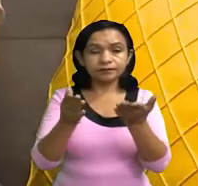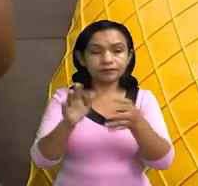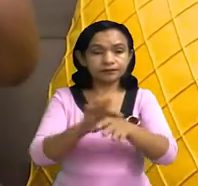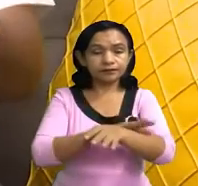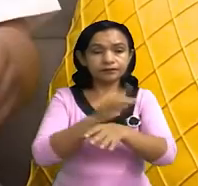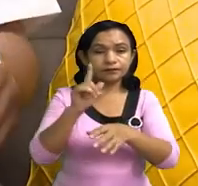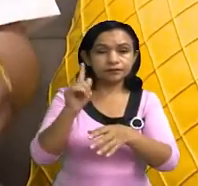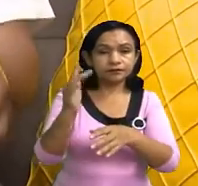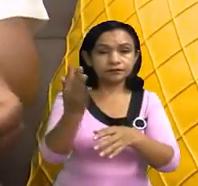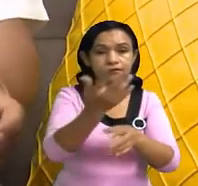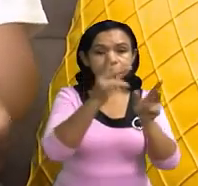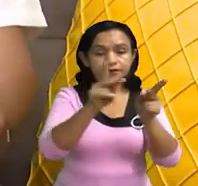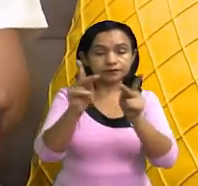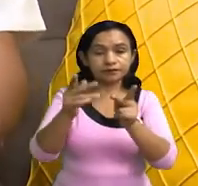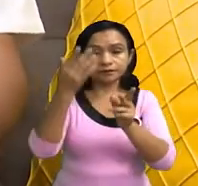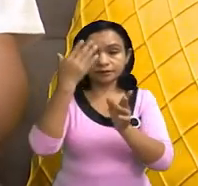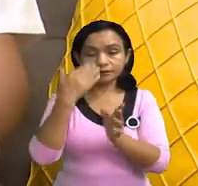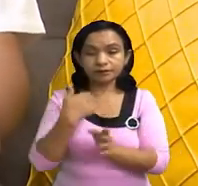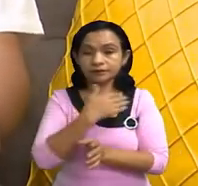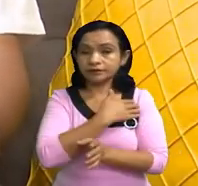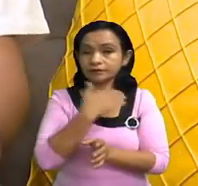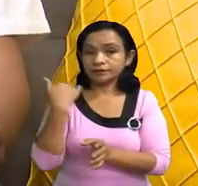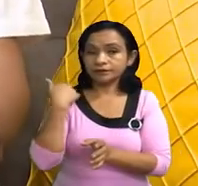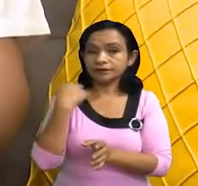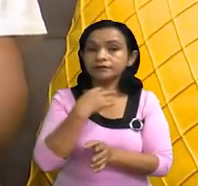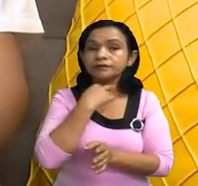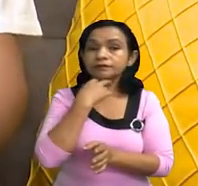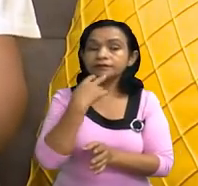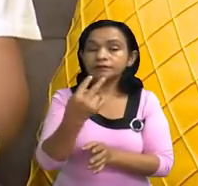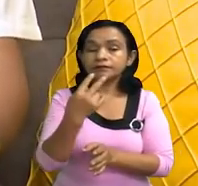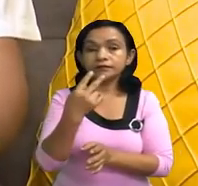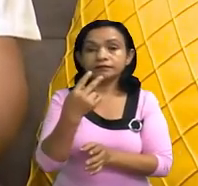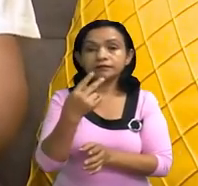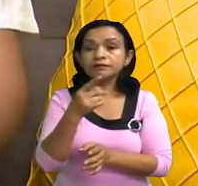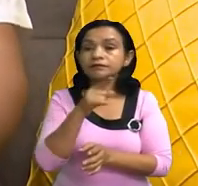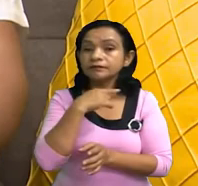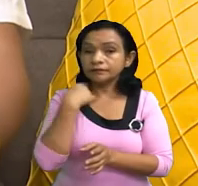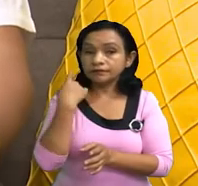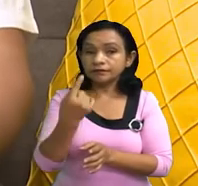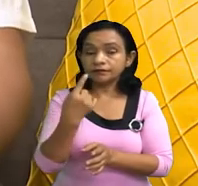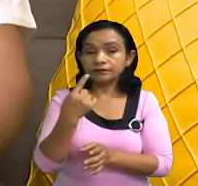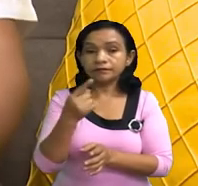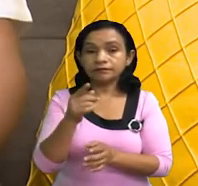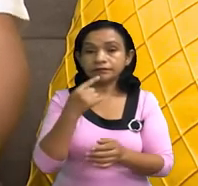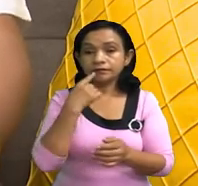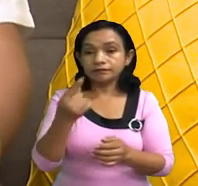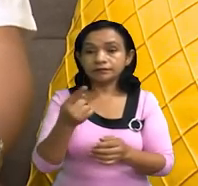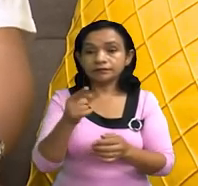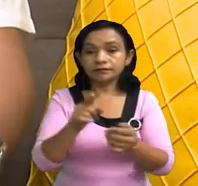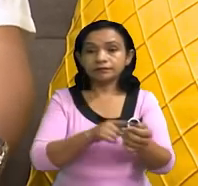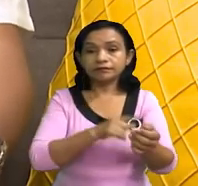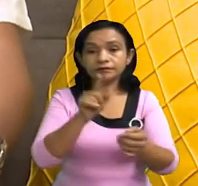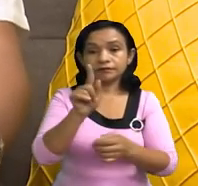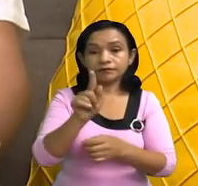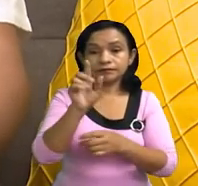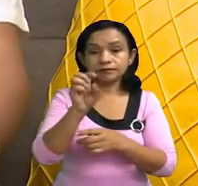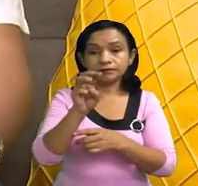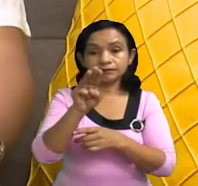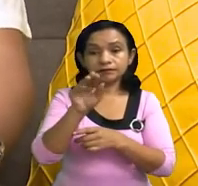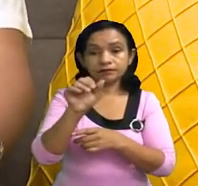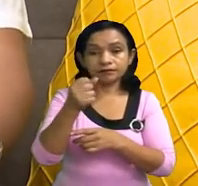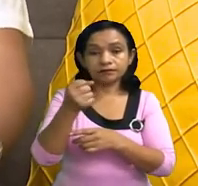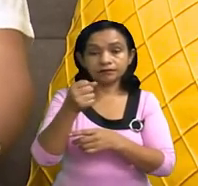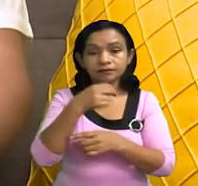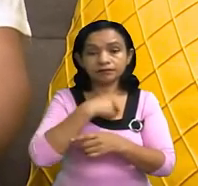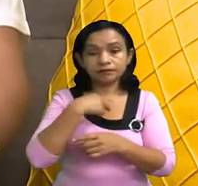de toda la feligresía católica que se expresa con voz firme directamente, y en este caso, como bien lo dice el hermano Tomás, a través de esta